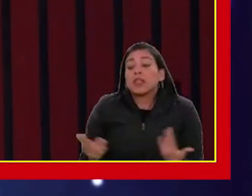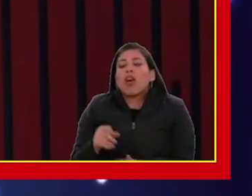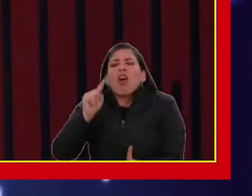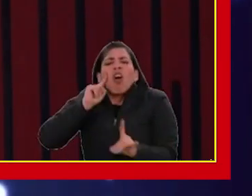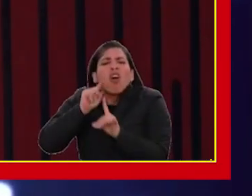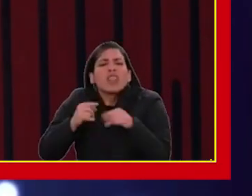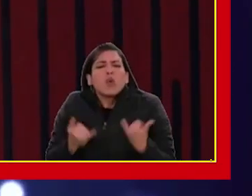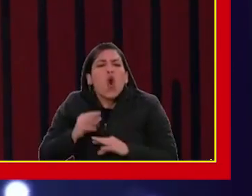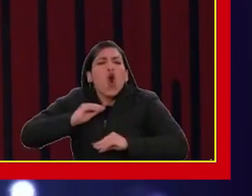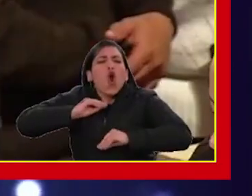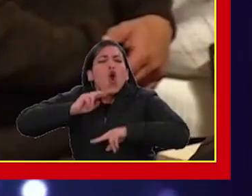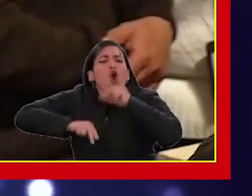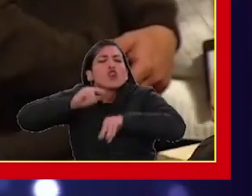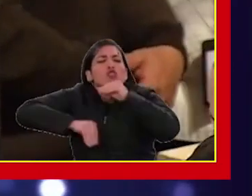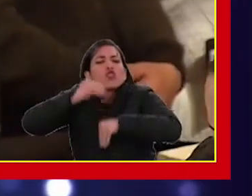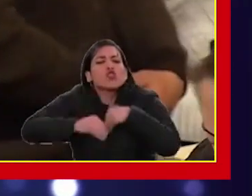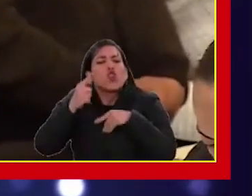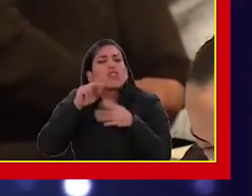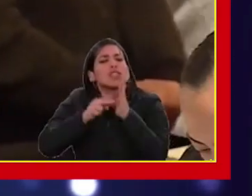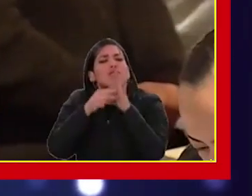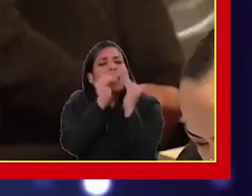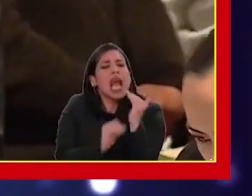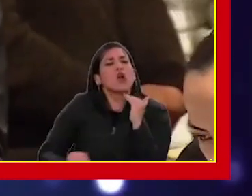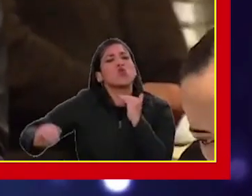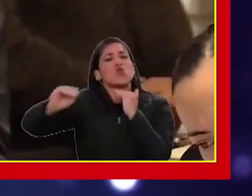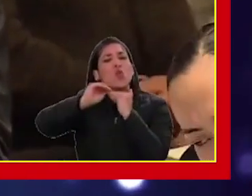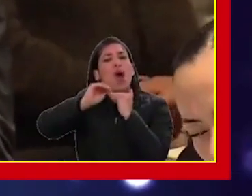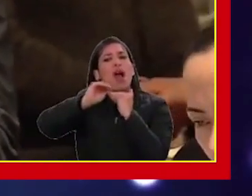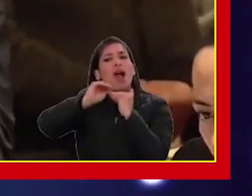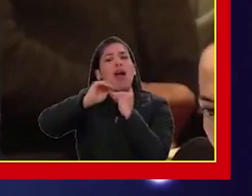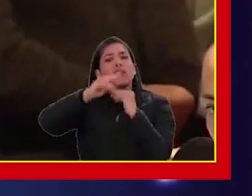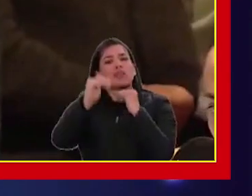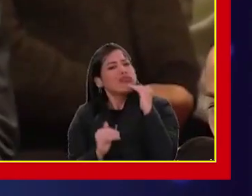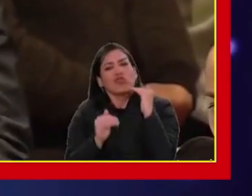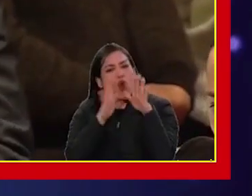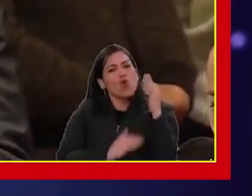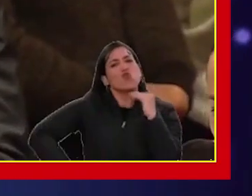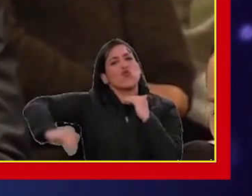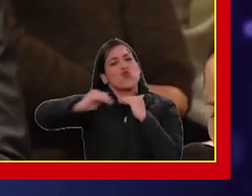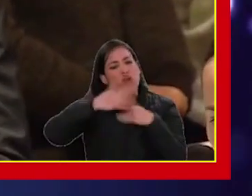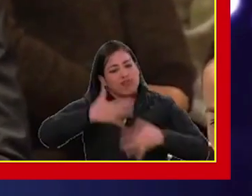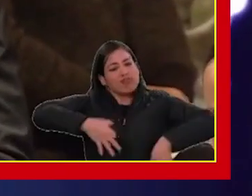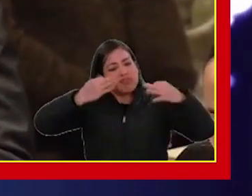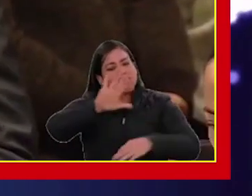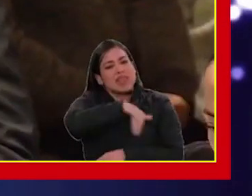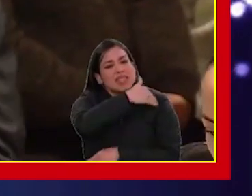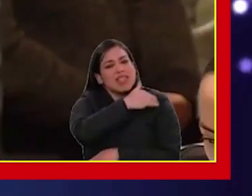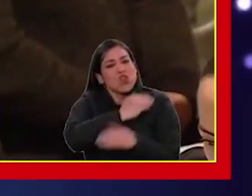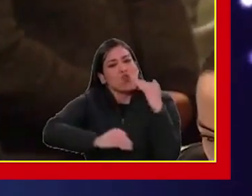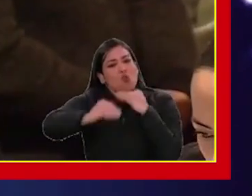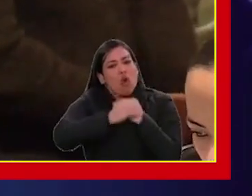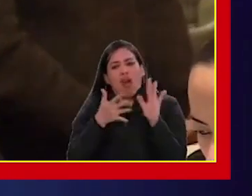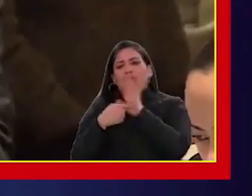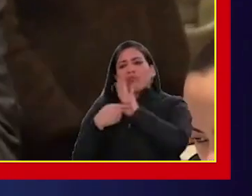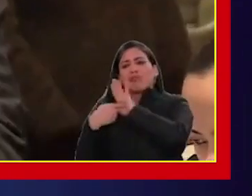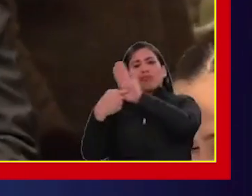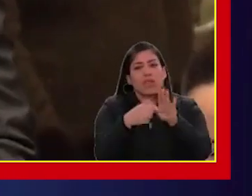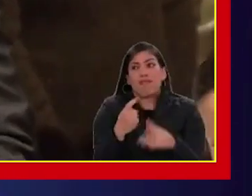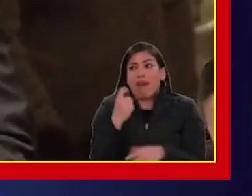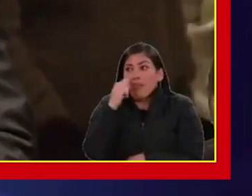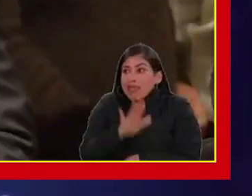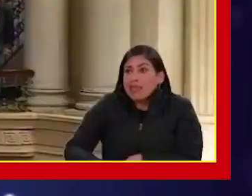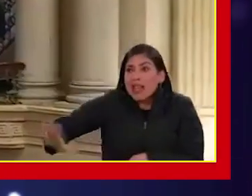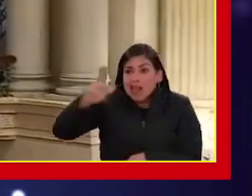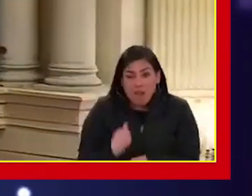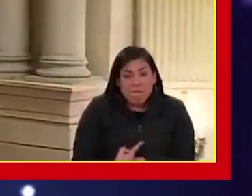Congreso de Colombia ha aprobado la noche de este lunes la creación del Ministerio de la igualdad y la equidad en el primer debate